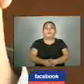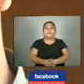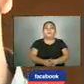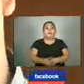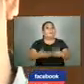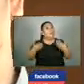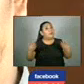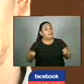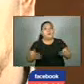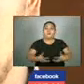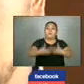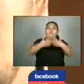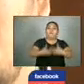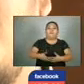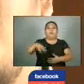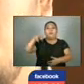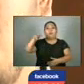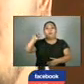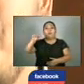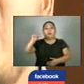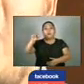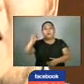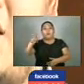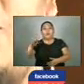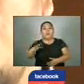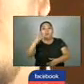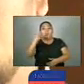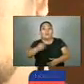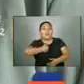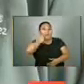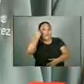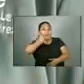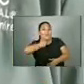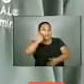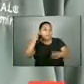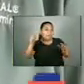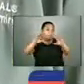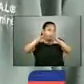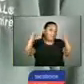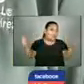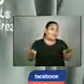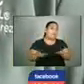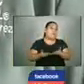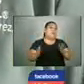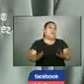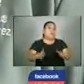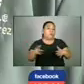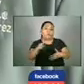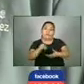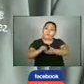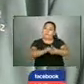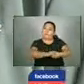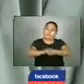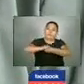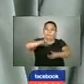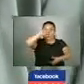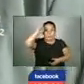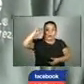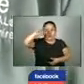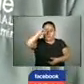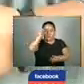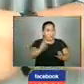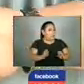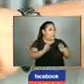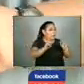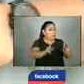Es así como Nestlé El Salvador celebra el Día Mundial de la Juventud. Trabajando activamente junto con sus aliados para abrir